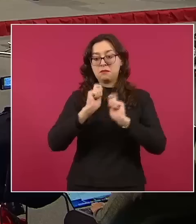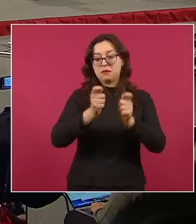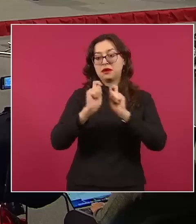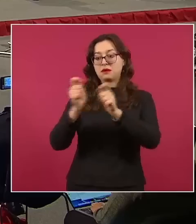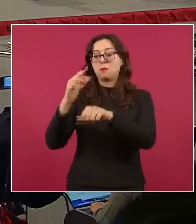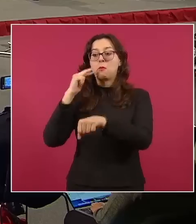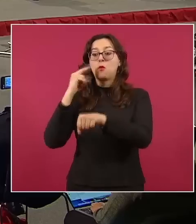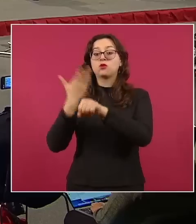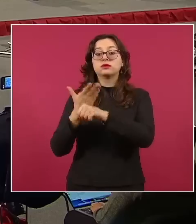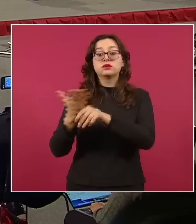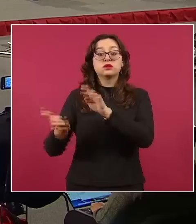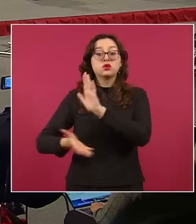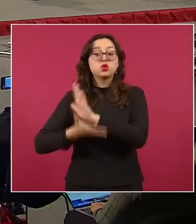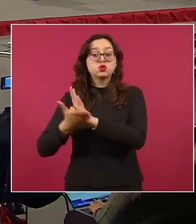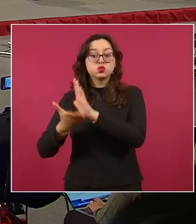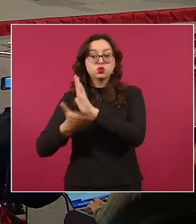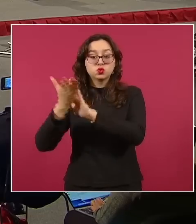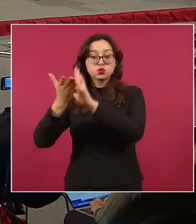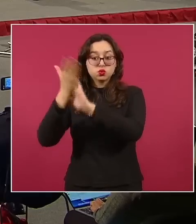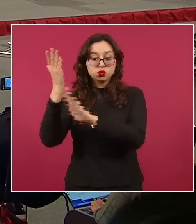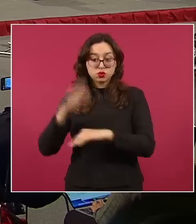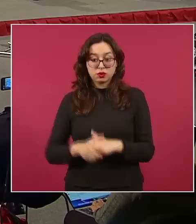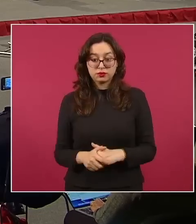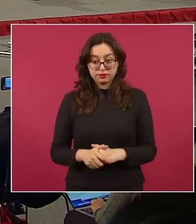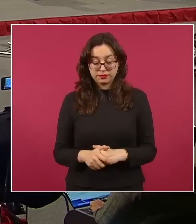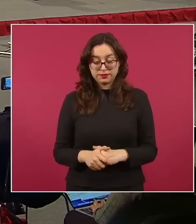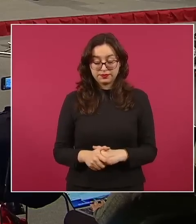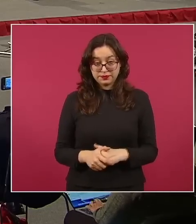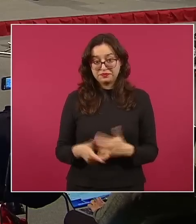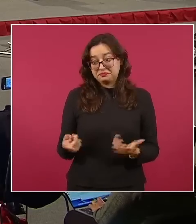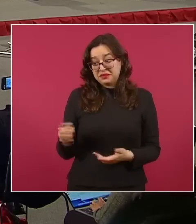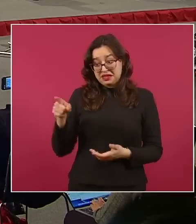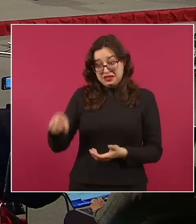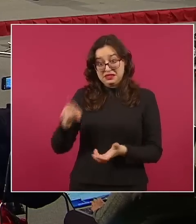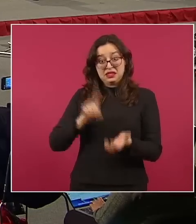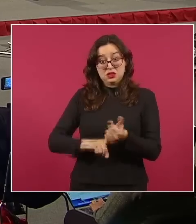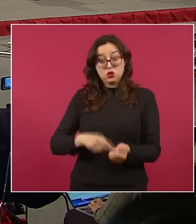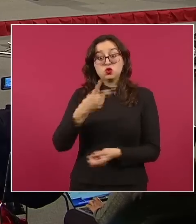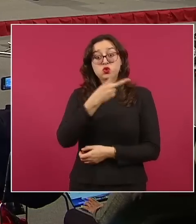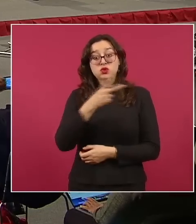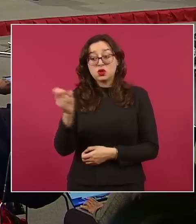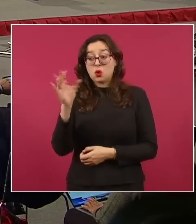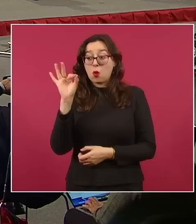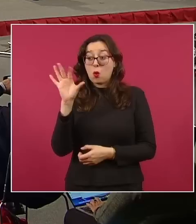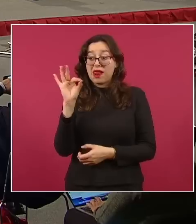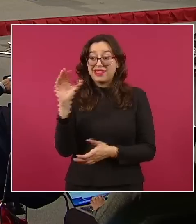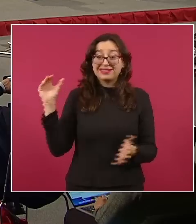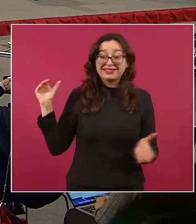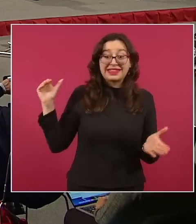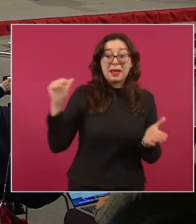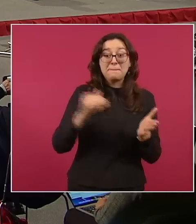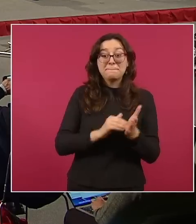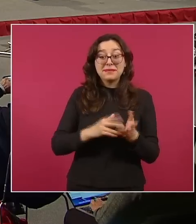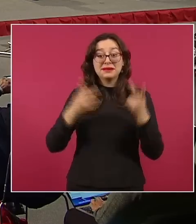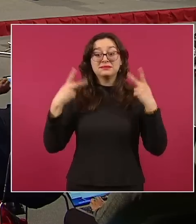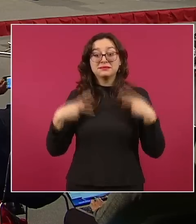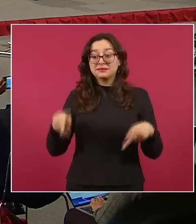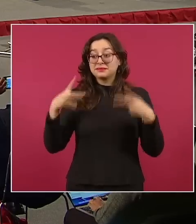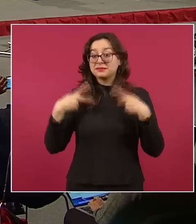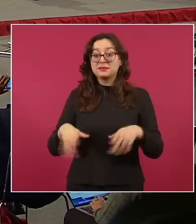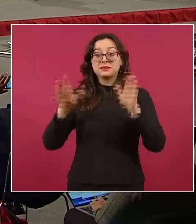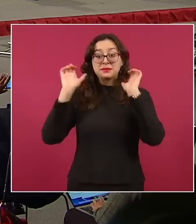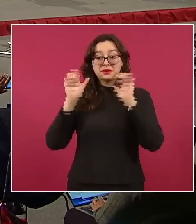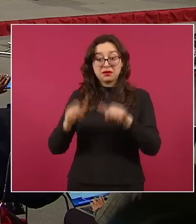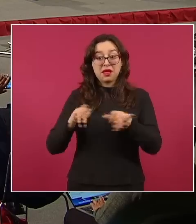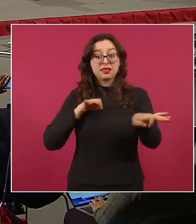construcción. Esta obra ha tenido más de 240,000 empleos directos e indirectos en